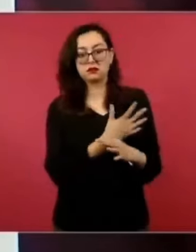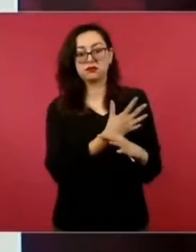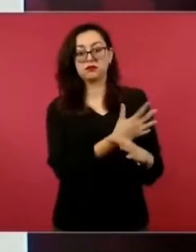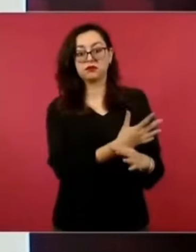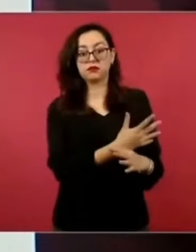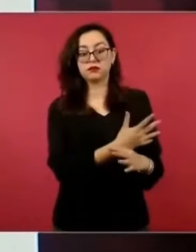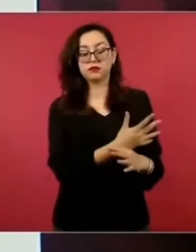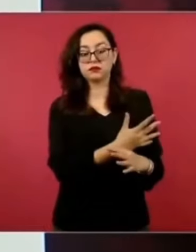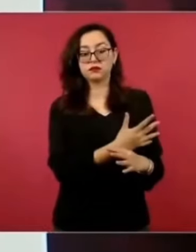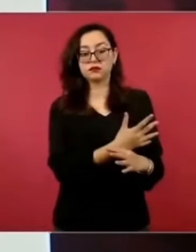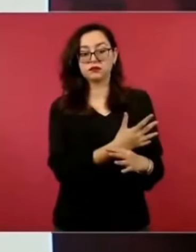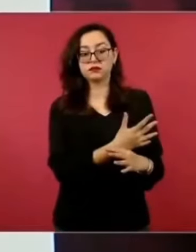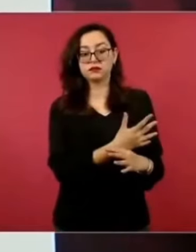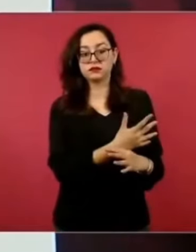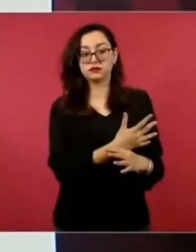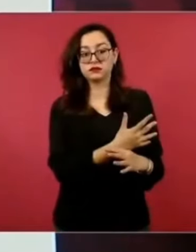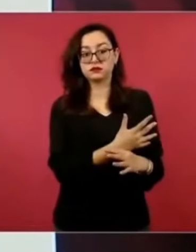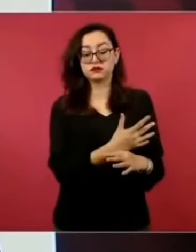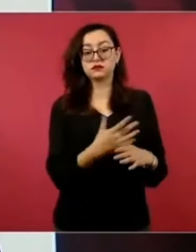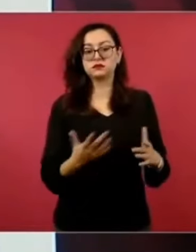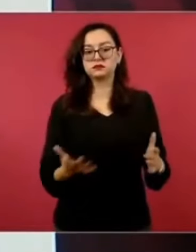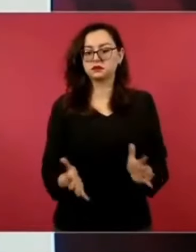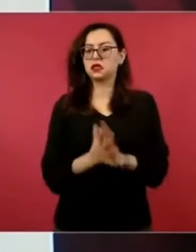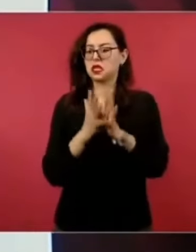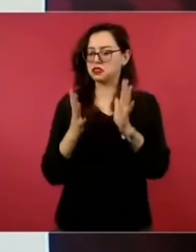democracia pero no tanta